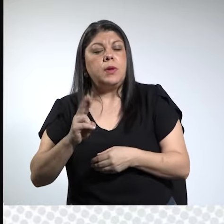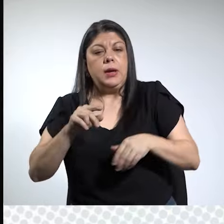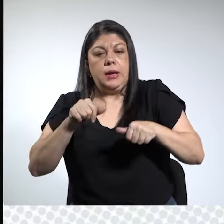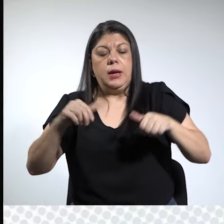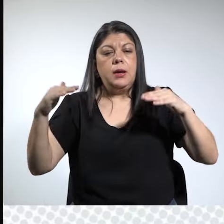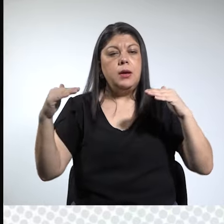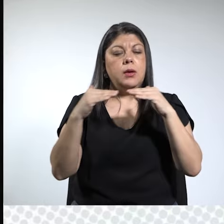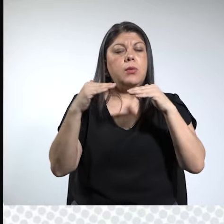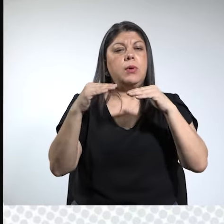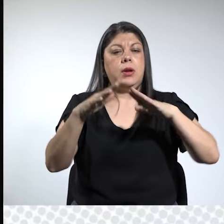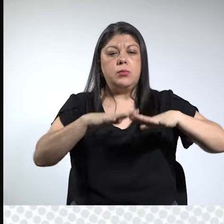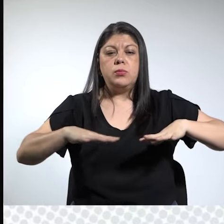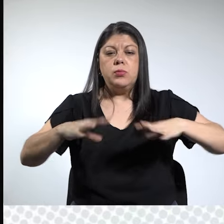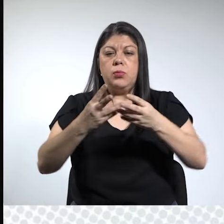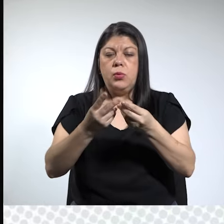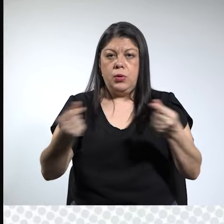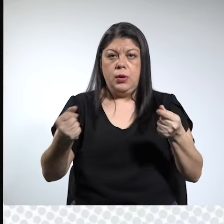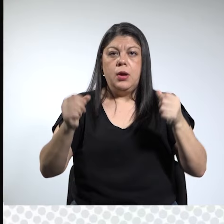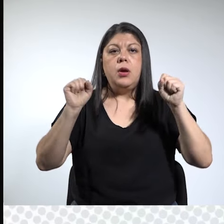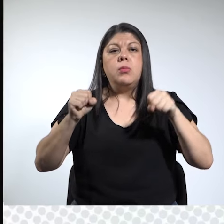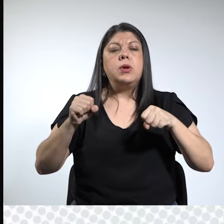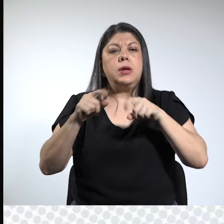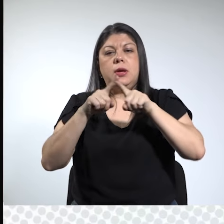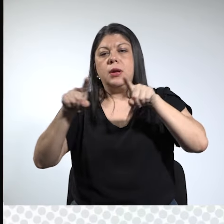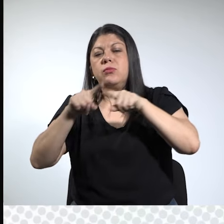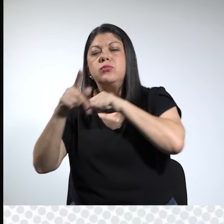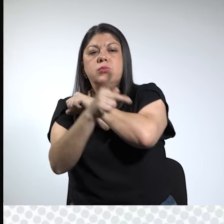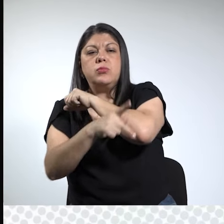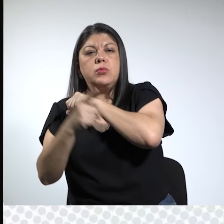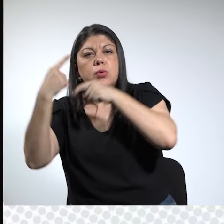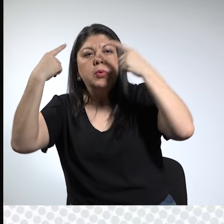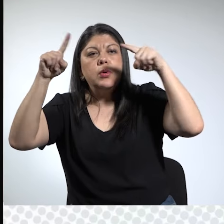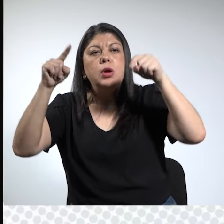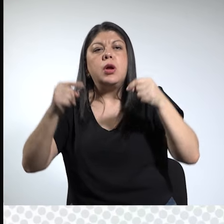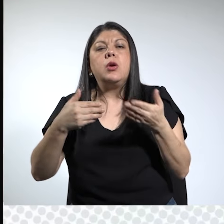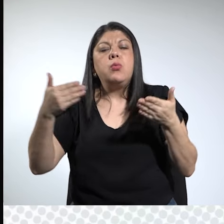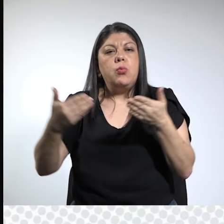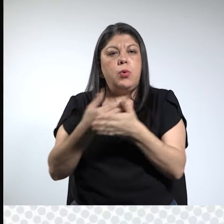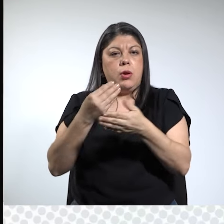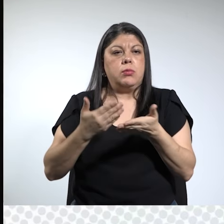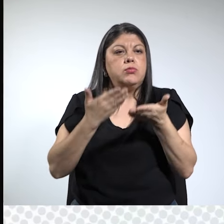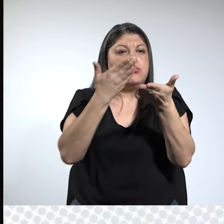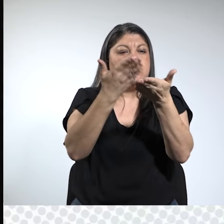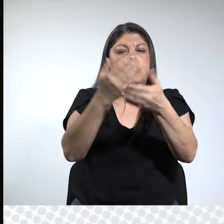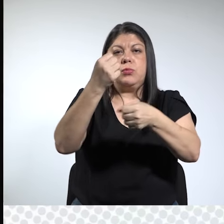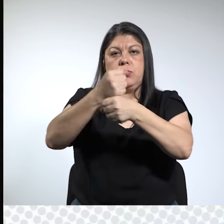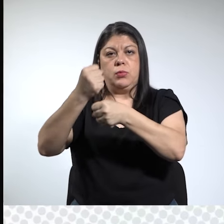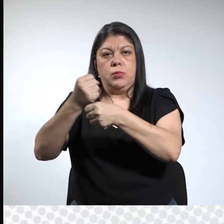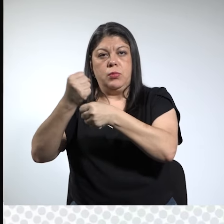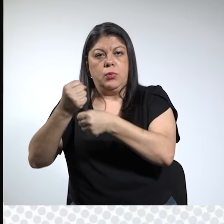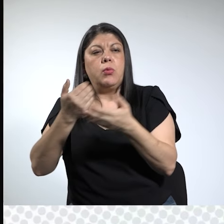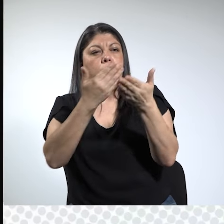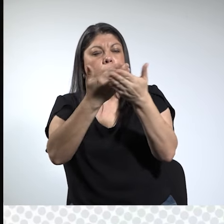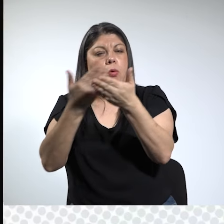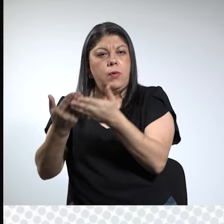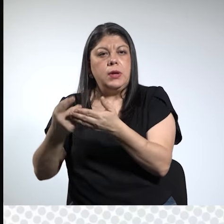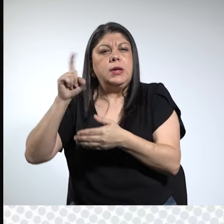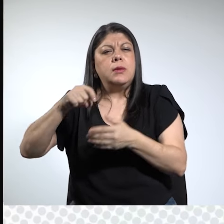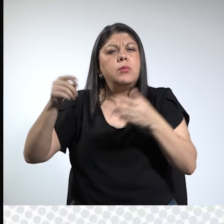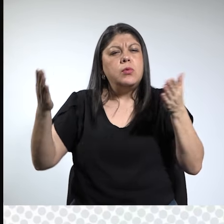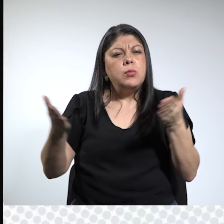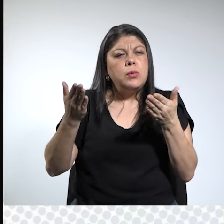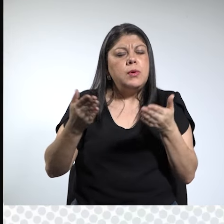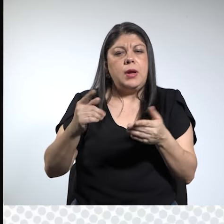territorial, le permite a usted tener en diferentes partes del país nuevas ofertas de trabajo. Y tenemos que arrancar motores que no